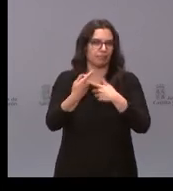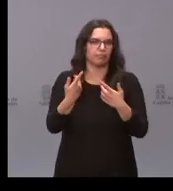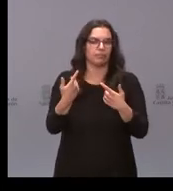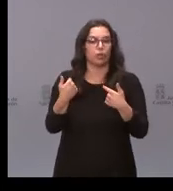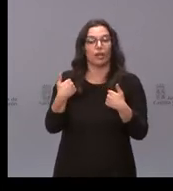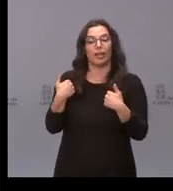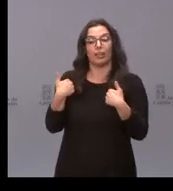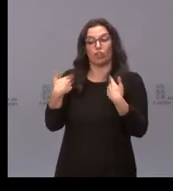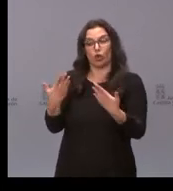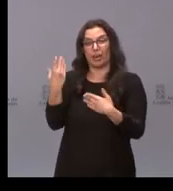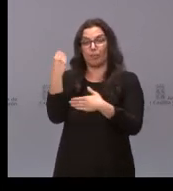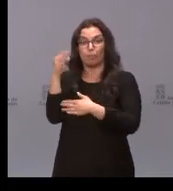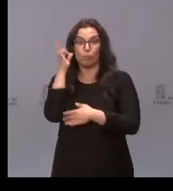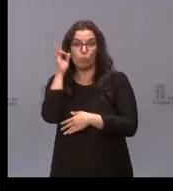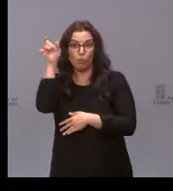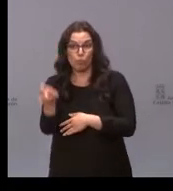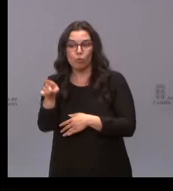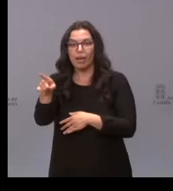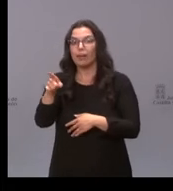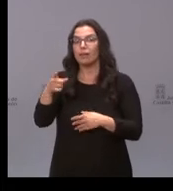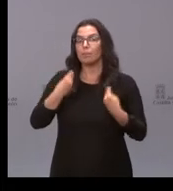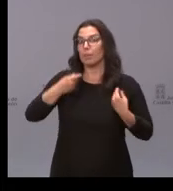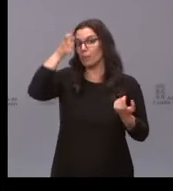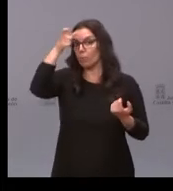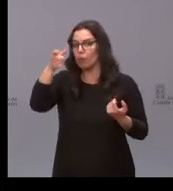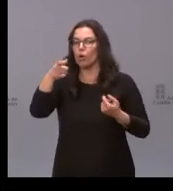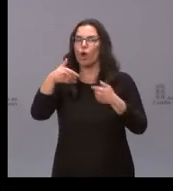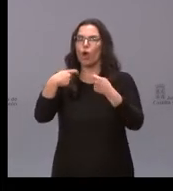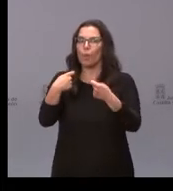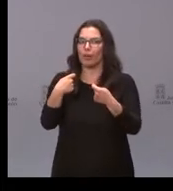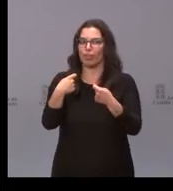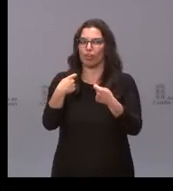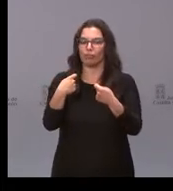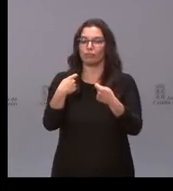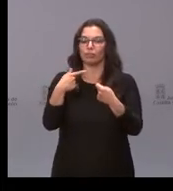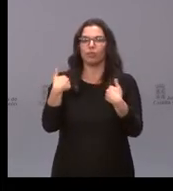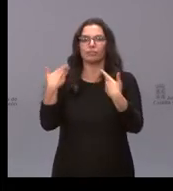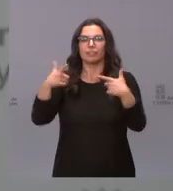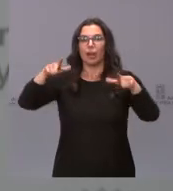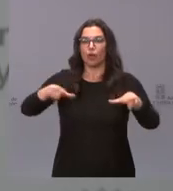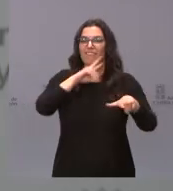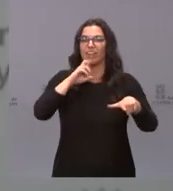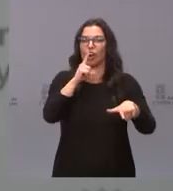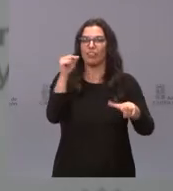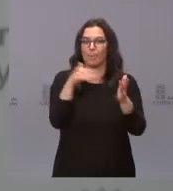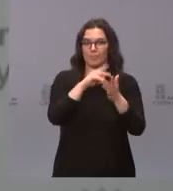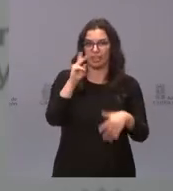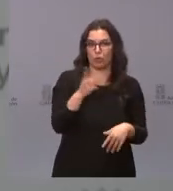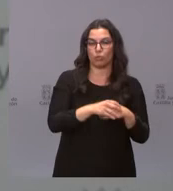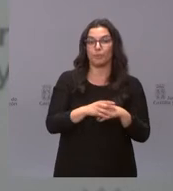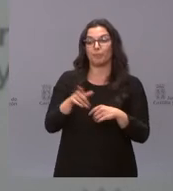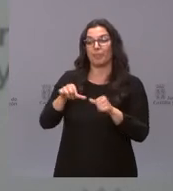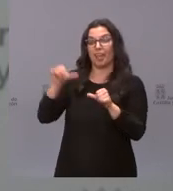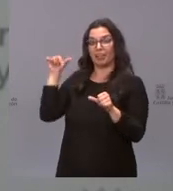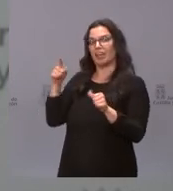una chica joven en el mundo rural pues abrir un comercio de proximidad y para ello se dona un local valorado en cien mil euros hasta ahora esta persona pagaría